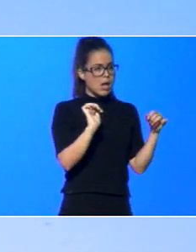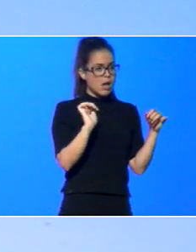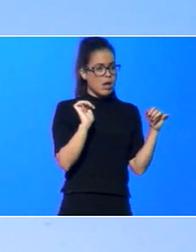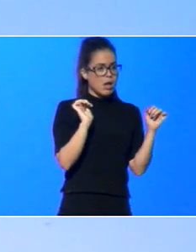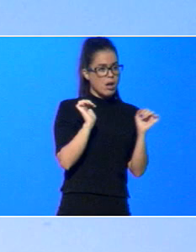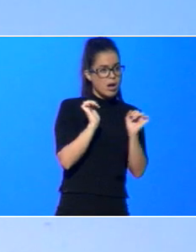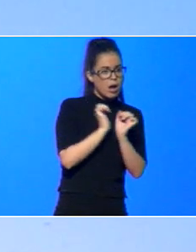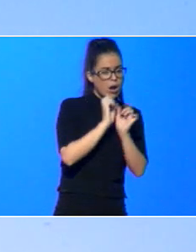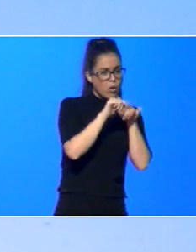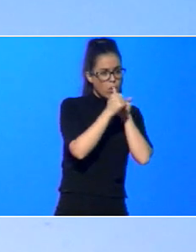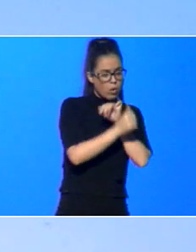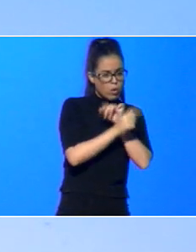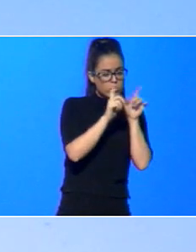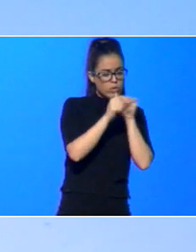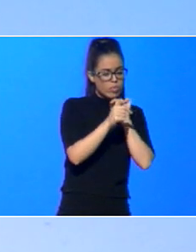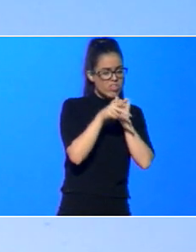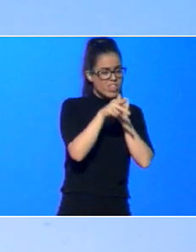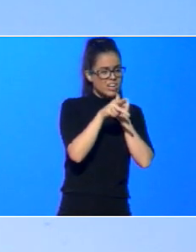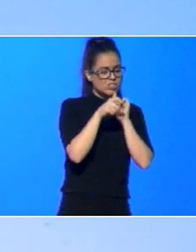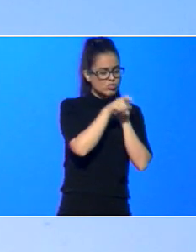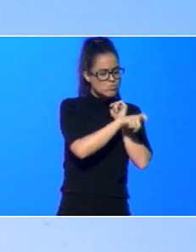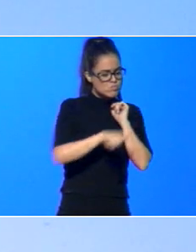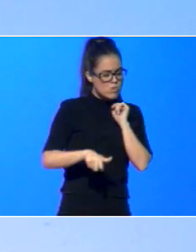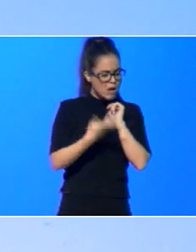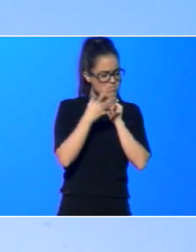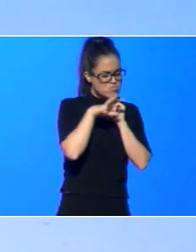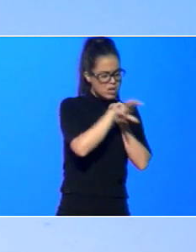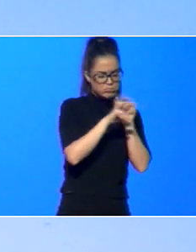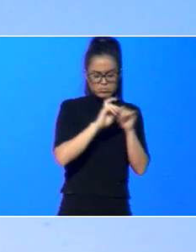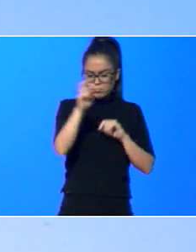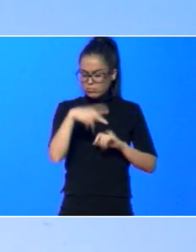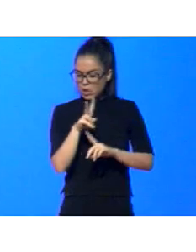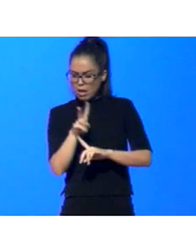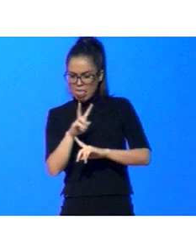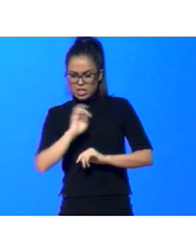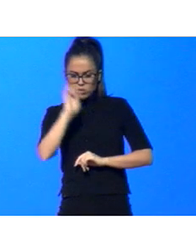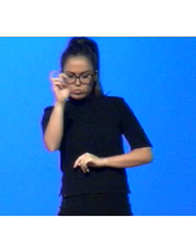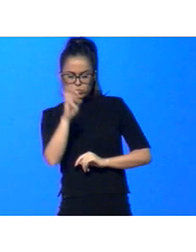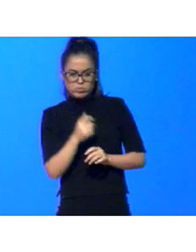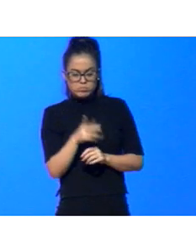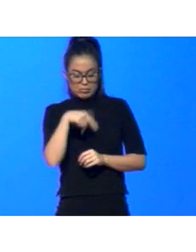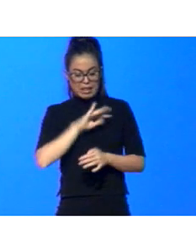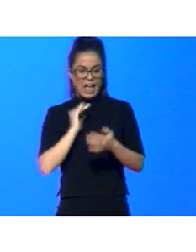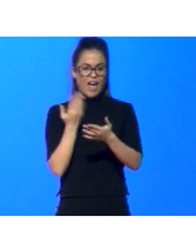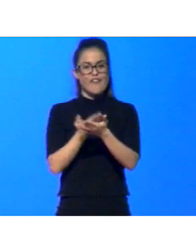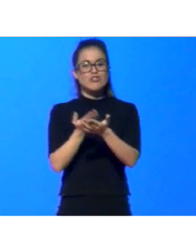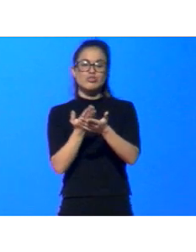invasión de un estado apelando a los derechos humanos y en la cadena y en otra cadena ver la justificación de esa invasión apelando